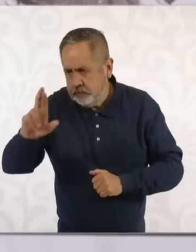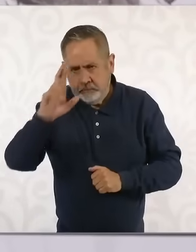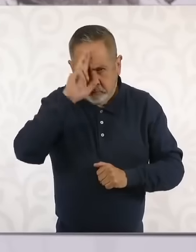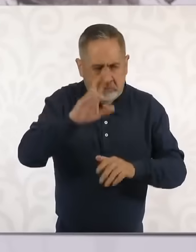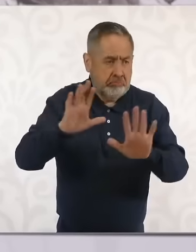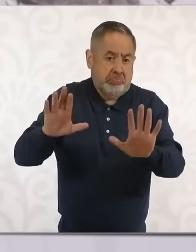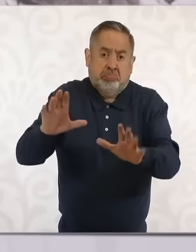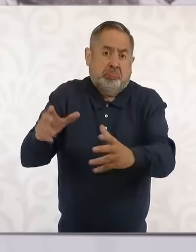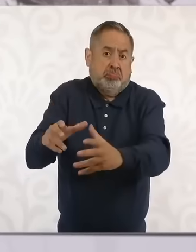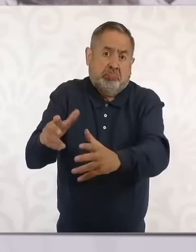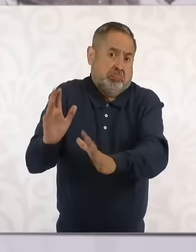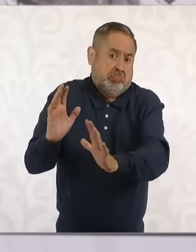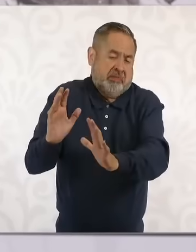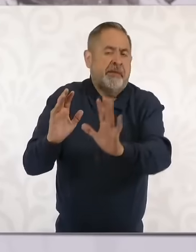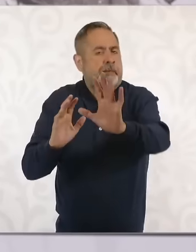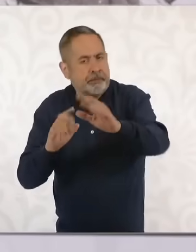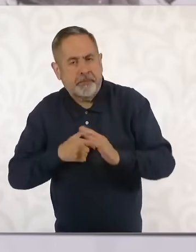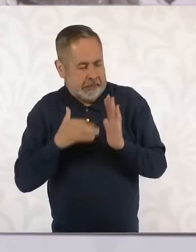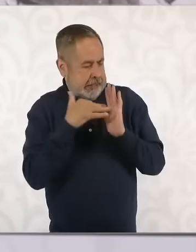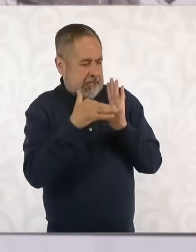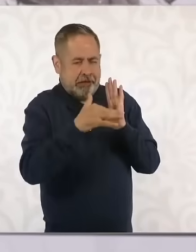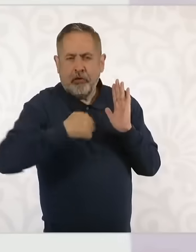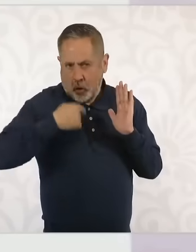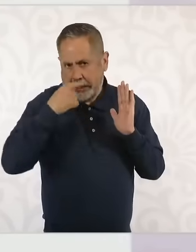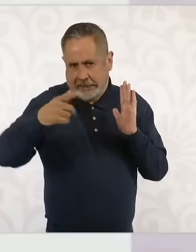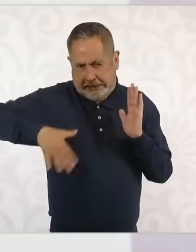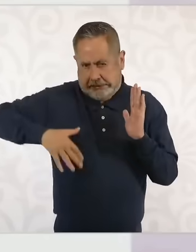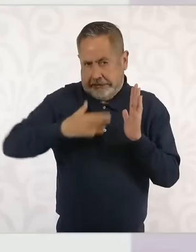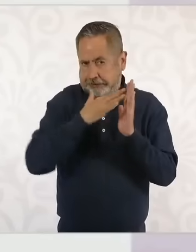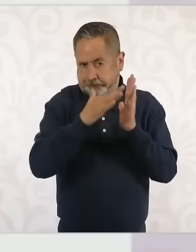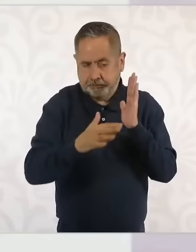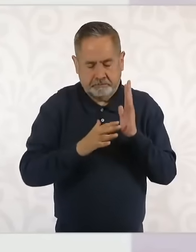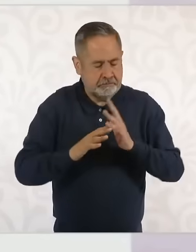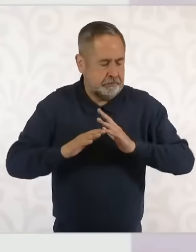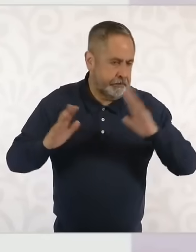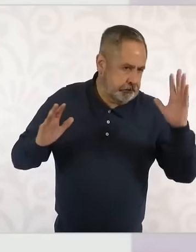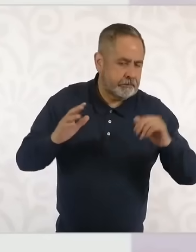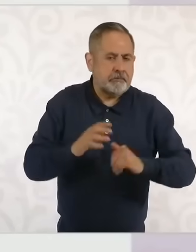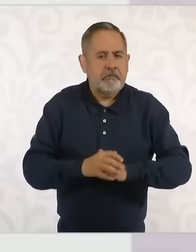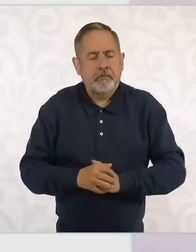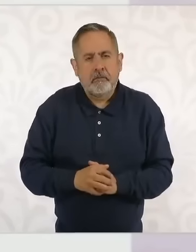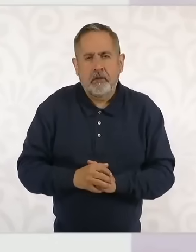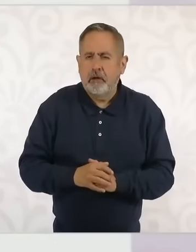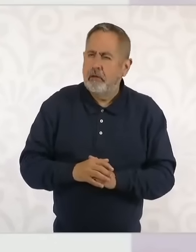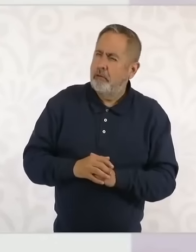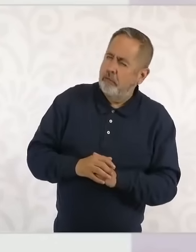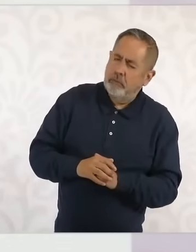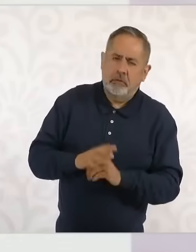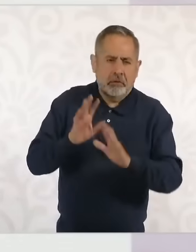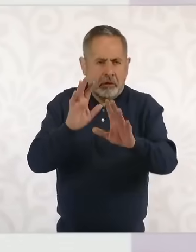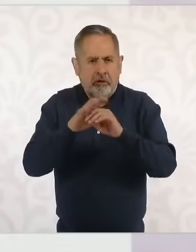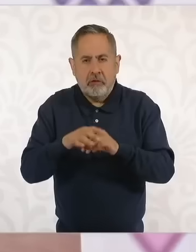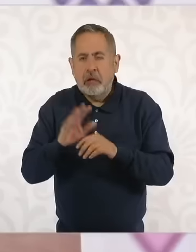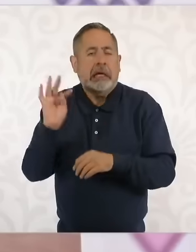como lo dije en el documento, si el objetivo que nosotros creemos que es positivo para todo